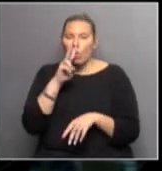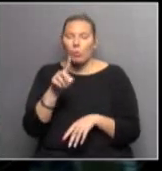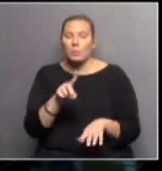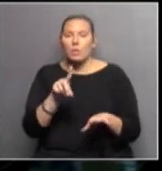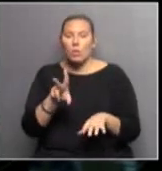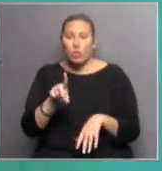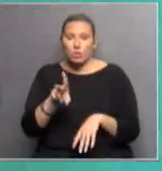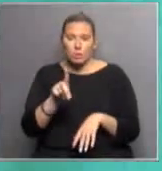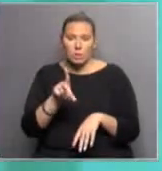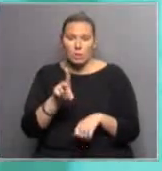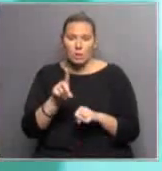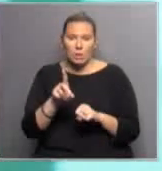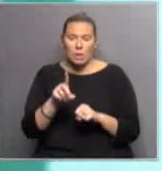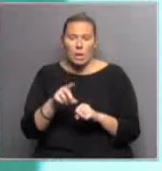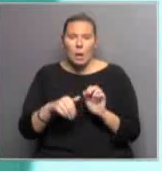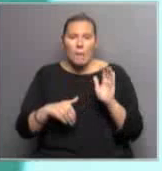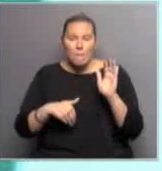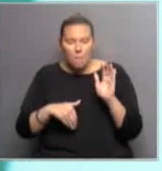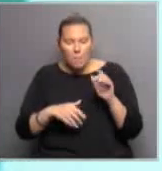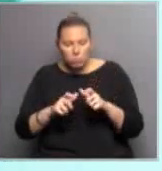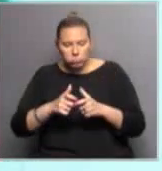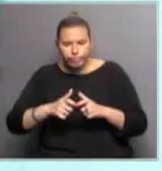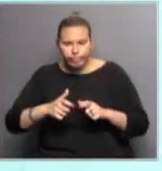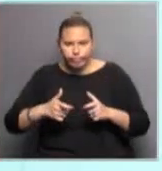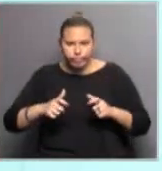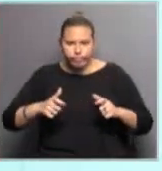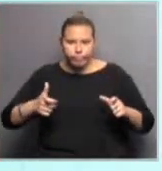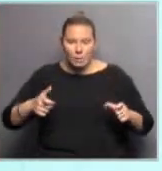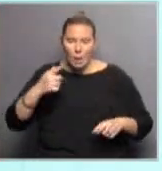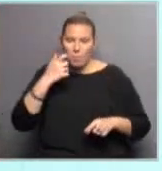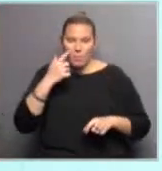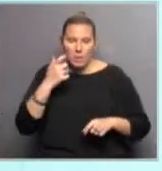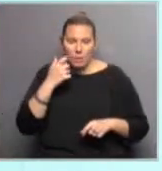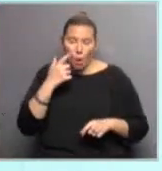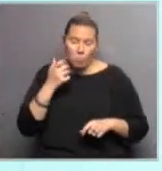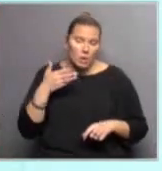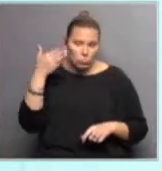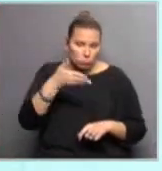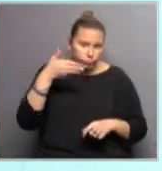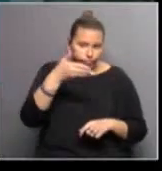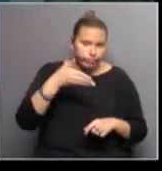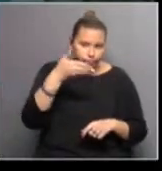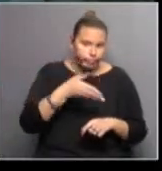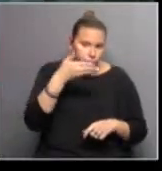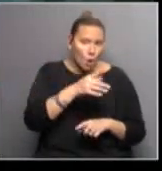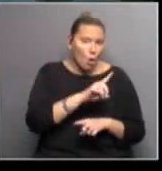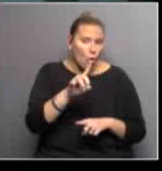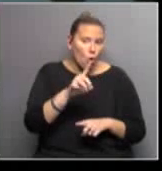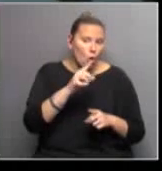2012. ¿Ha aumentado la cantidad de hombres que se acercan o en realidad